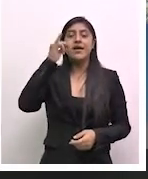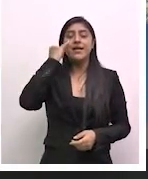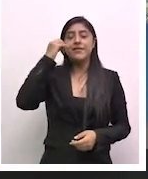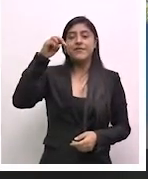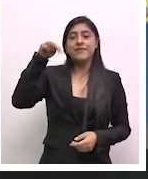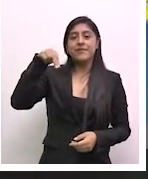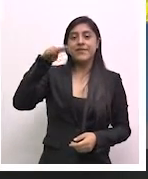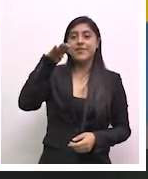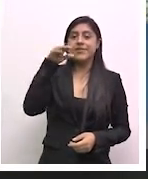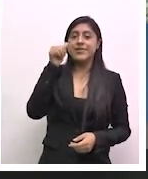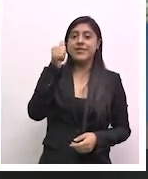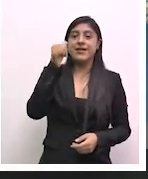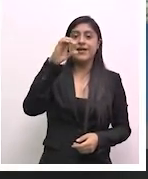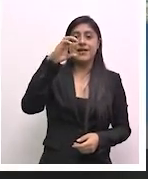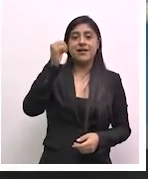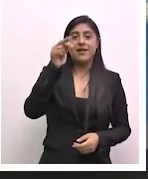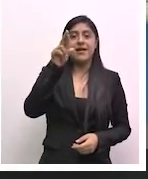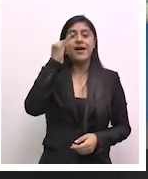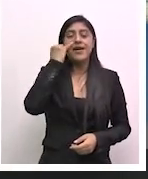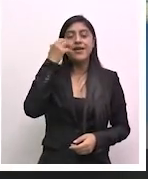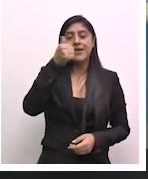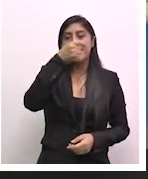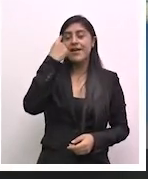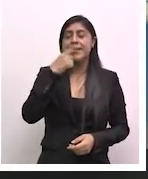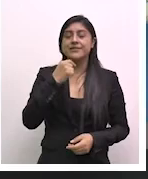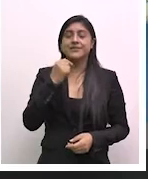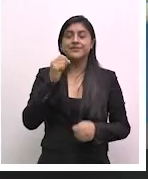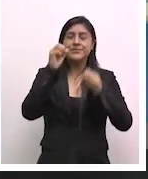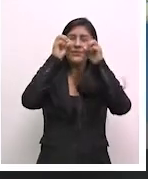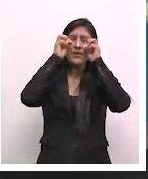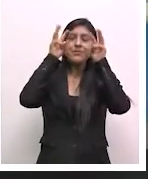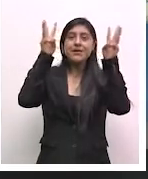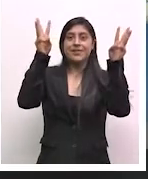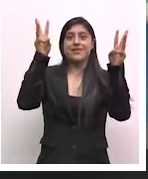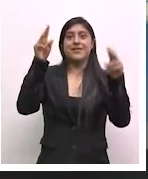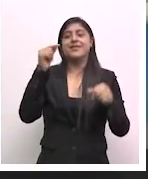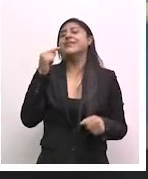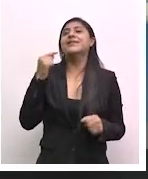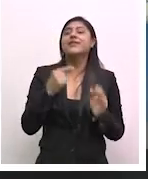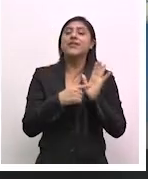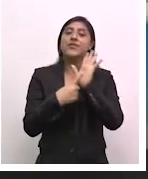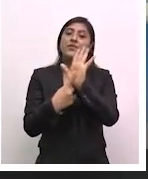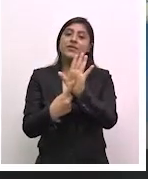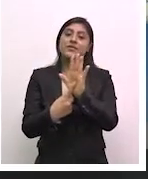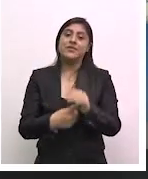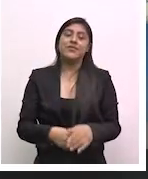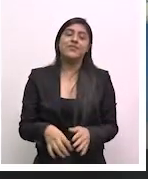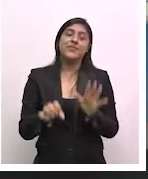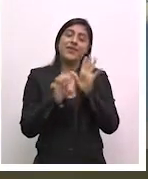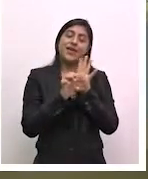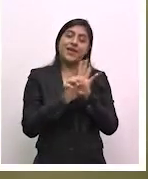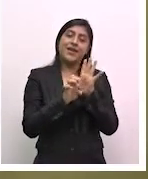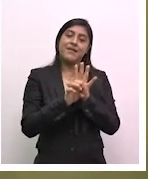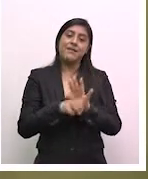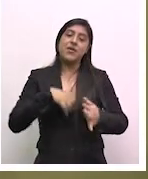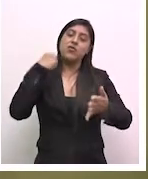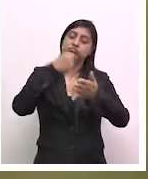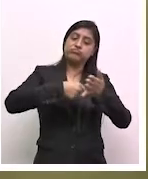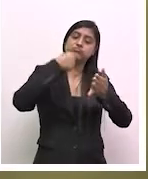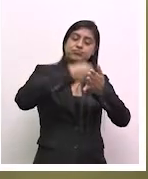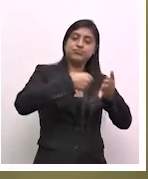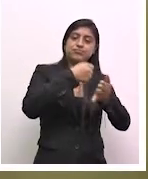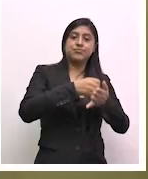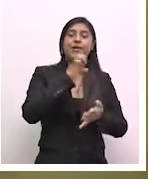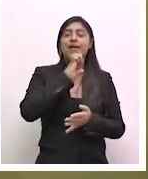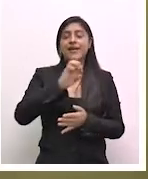de melvin zacarías un hombre cuyo trabajo como registrador civil se admira no le cuento más y veamos el reportaje un ejemplo